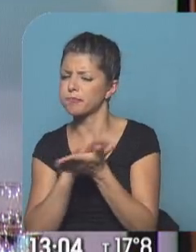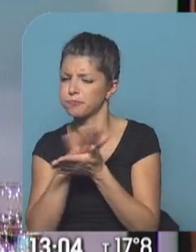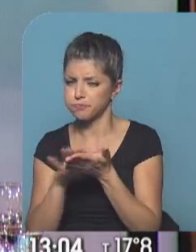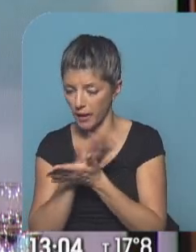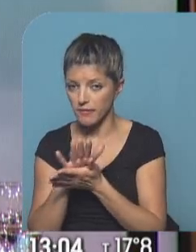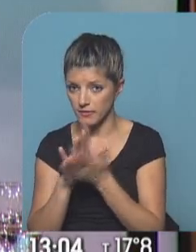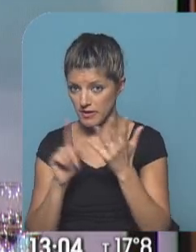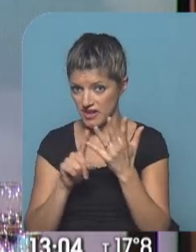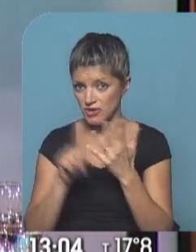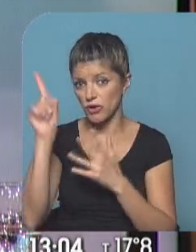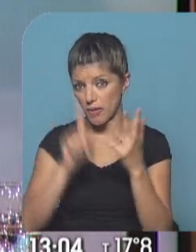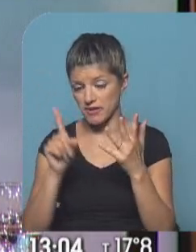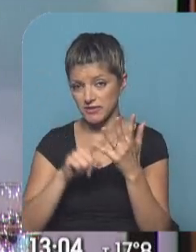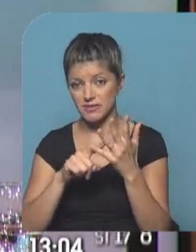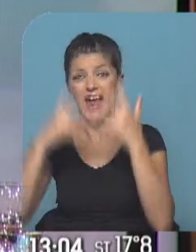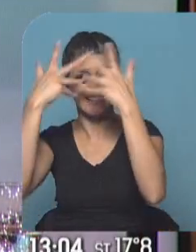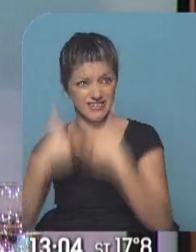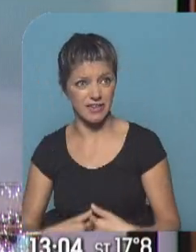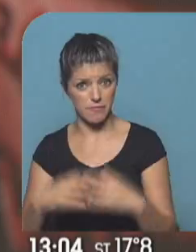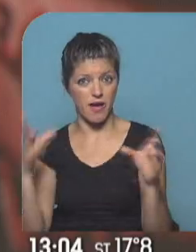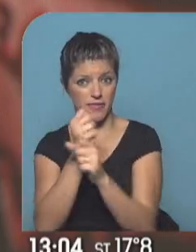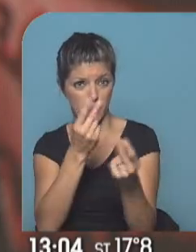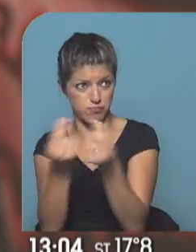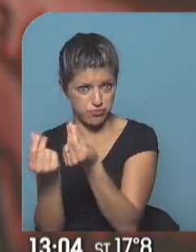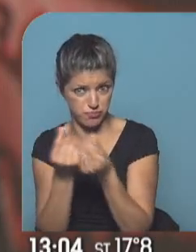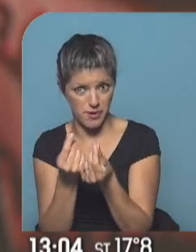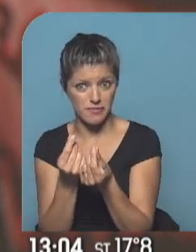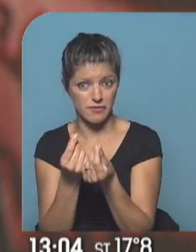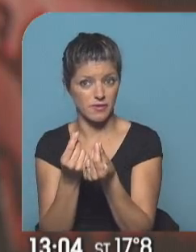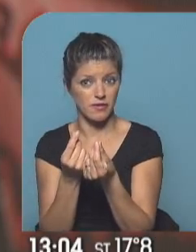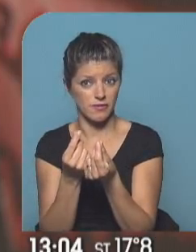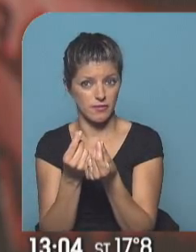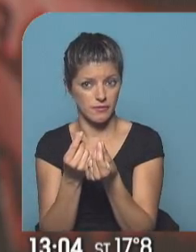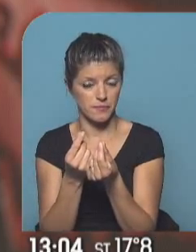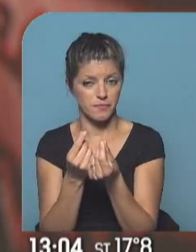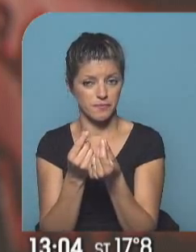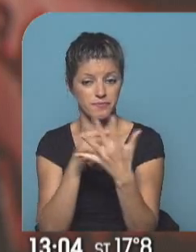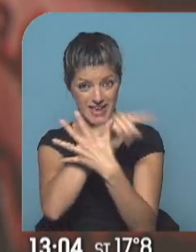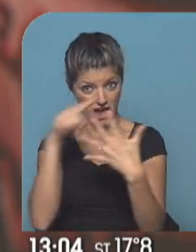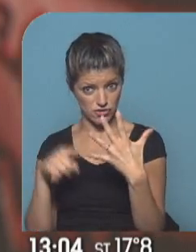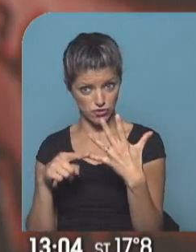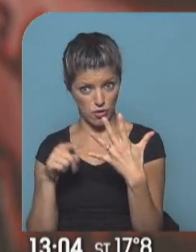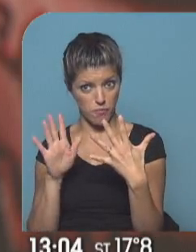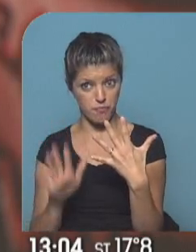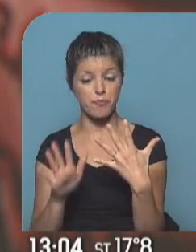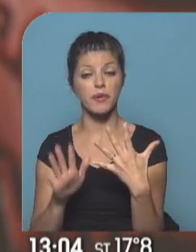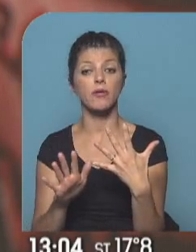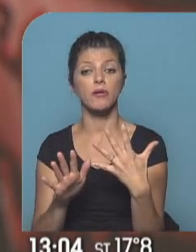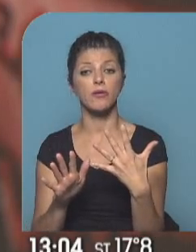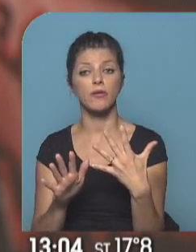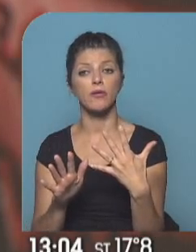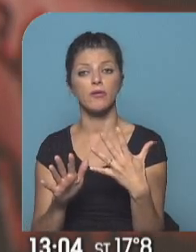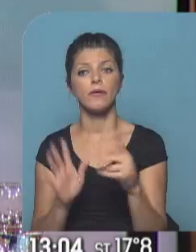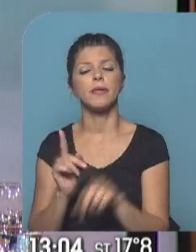casos involucran a la CADIVI, o sea, el sistema de cambios, de casas de cambios que tenía el propio gobierno. Esto de la mano de la